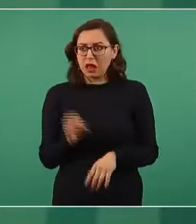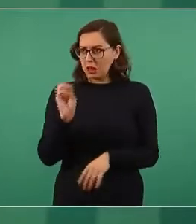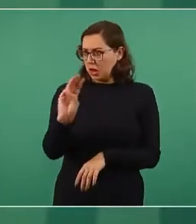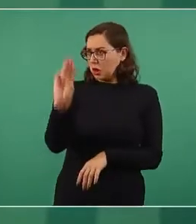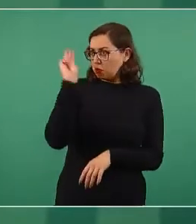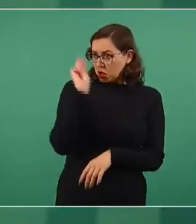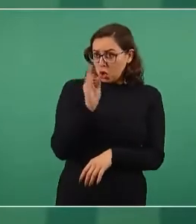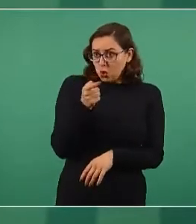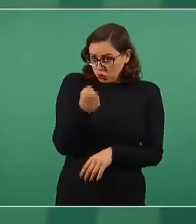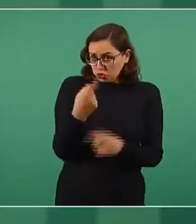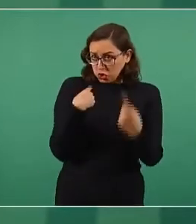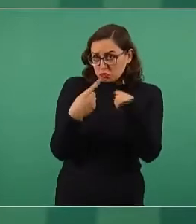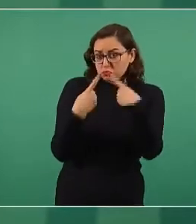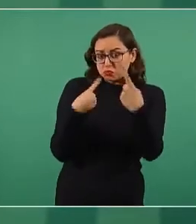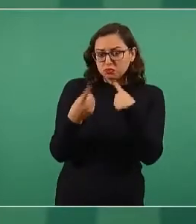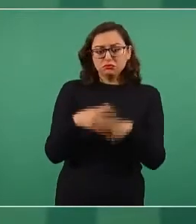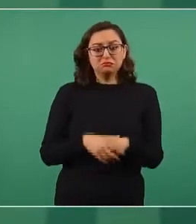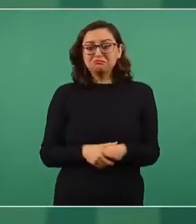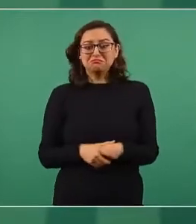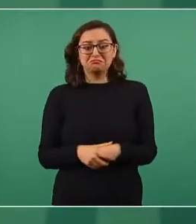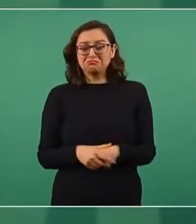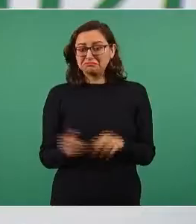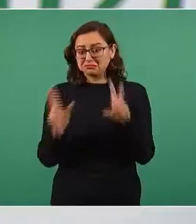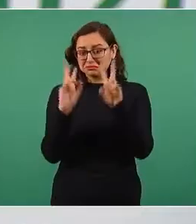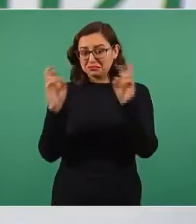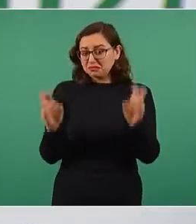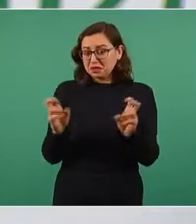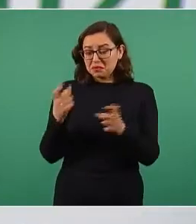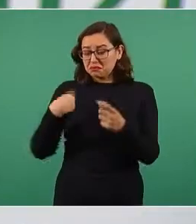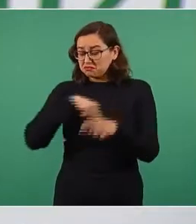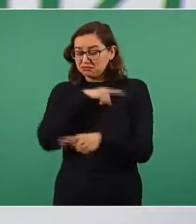especial, más bien lo que hicimos fue revisar